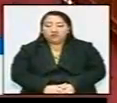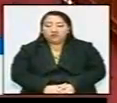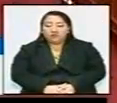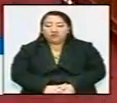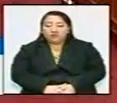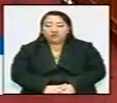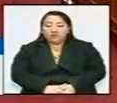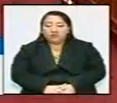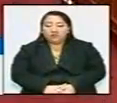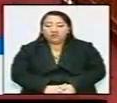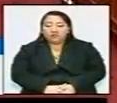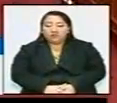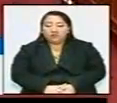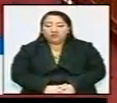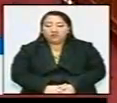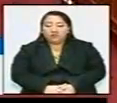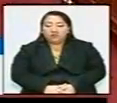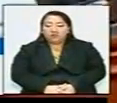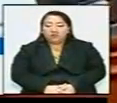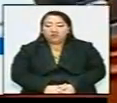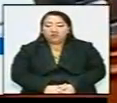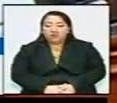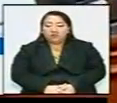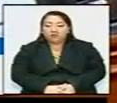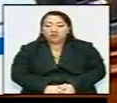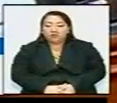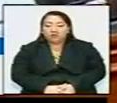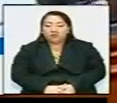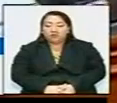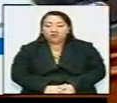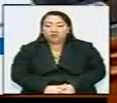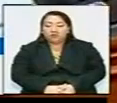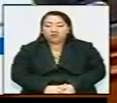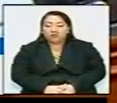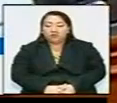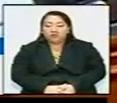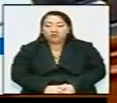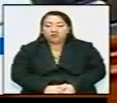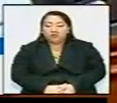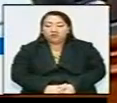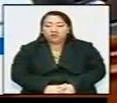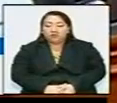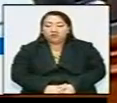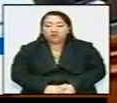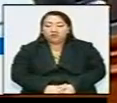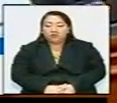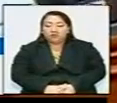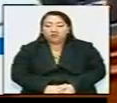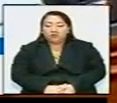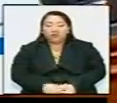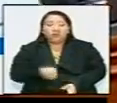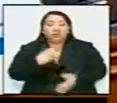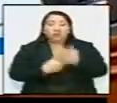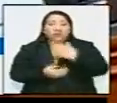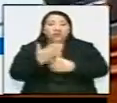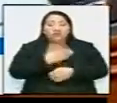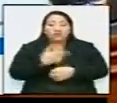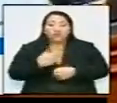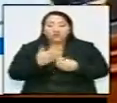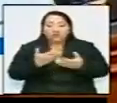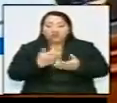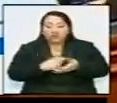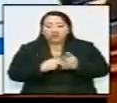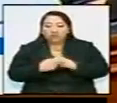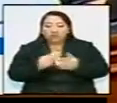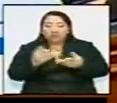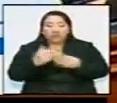Buenos días, señor presidente. Buenos días, colegas congresistas. Antes de la exposición de mi descargo, quiero solicitar que por